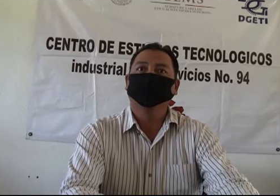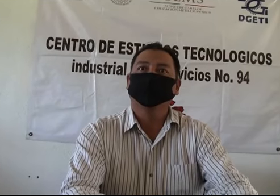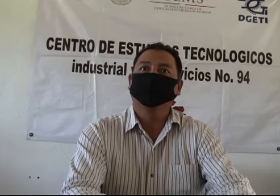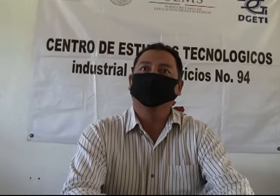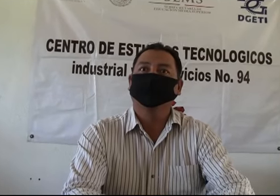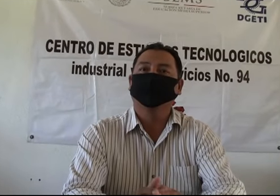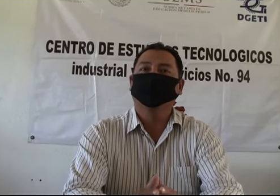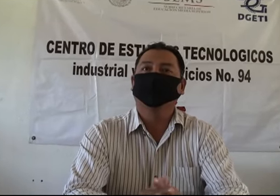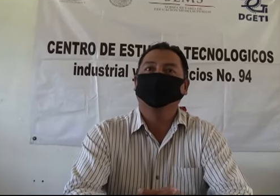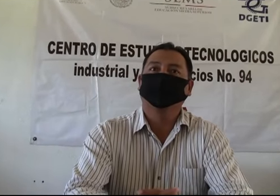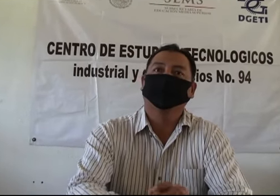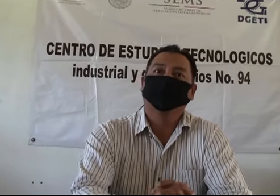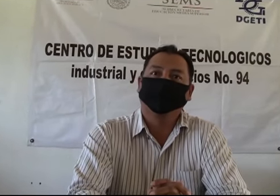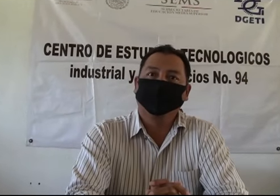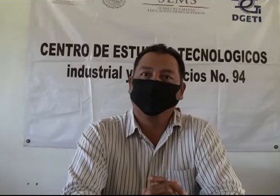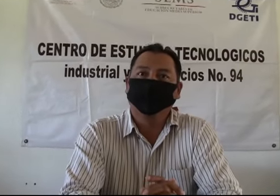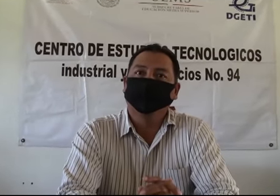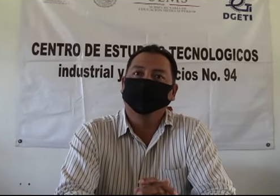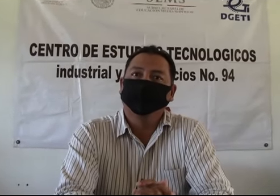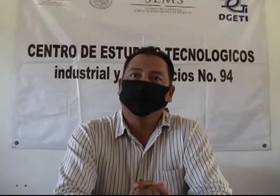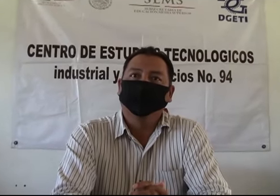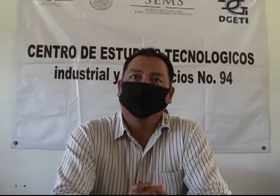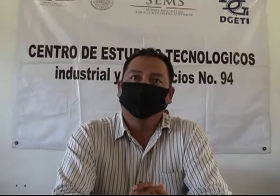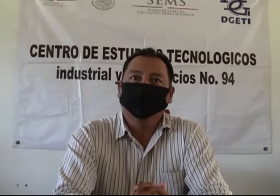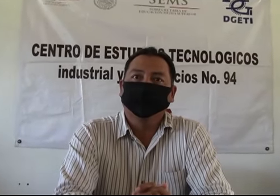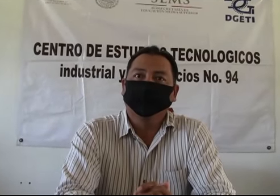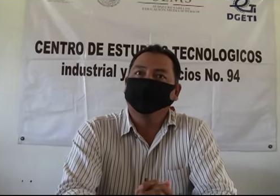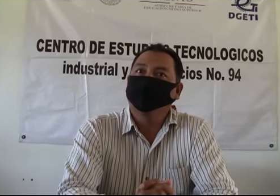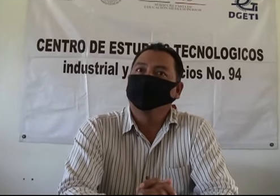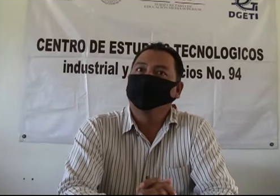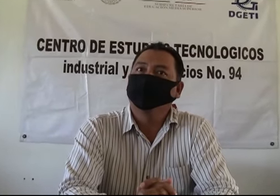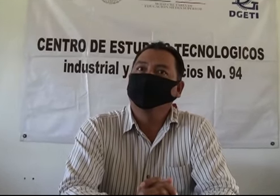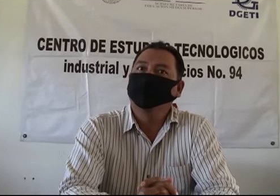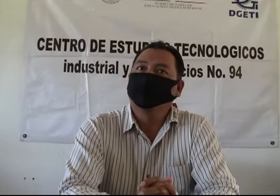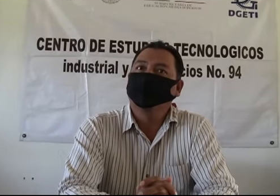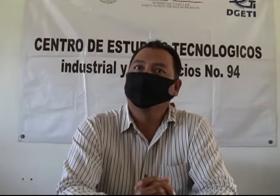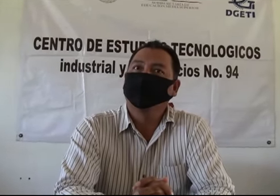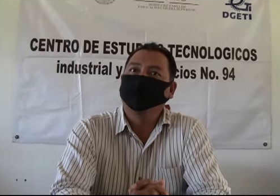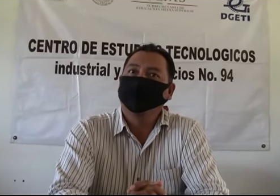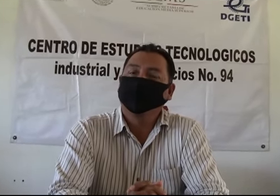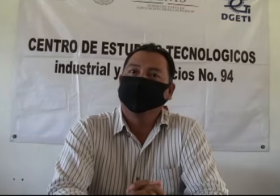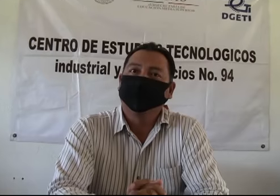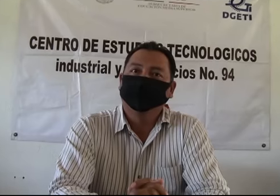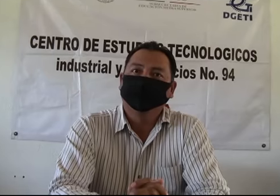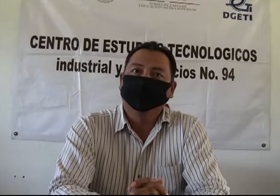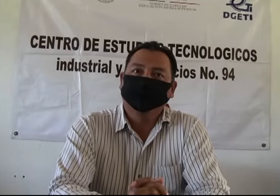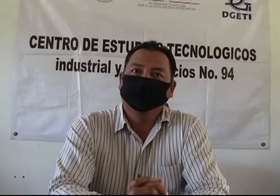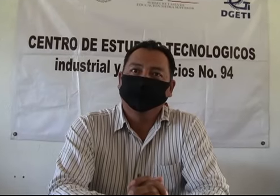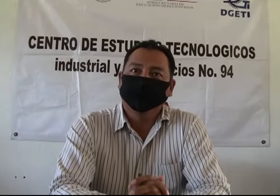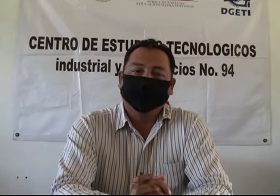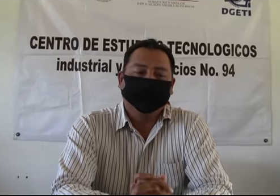Coméntenos aquí en el CETIS 94 cómo están iniciando las actividades con los alumnos.